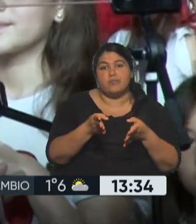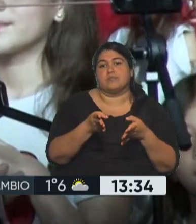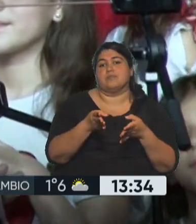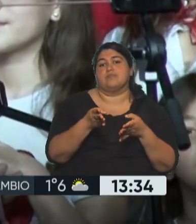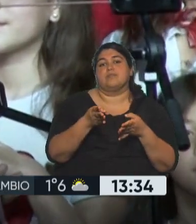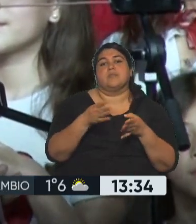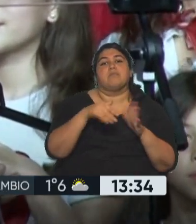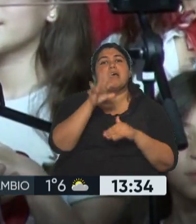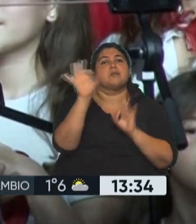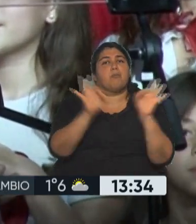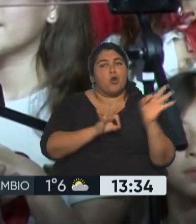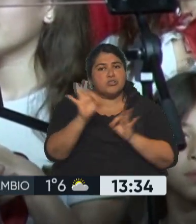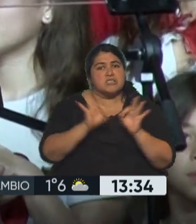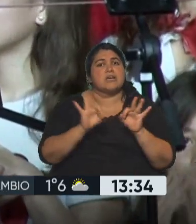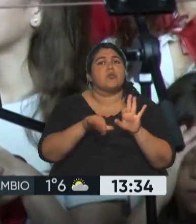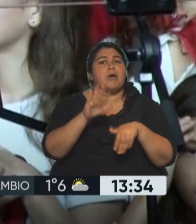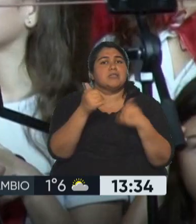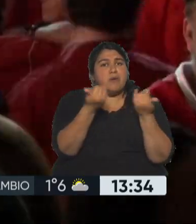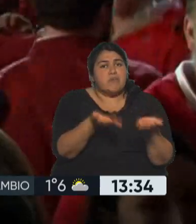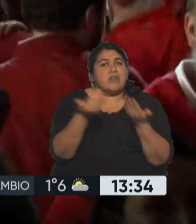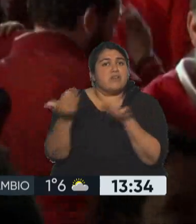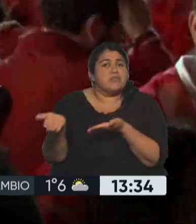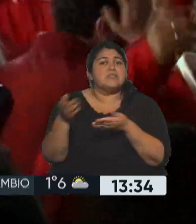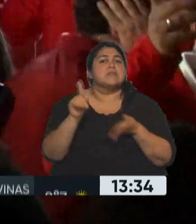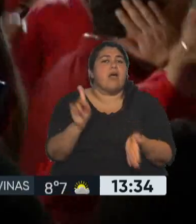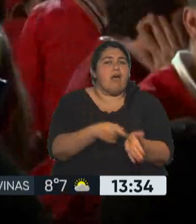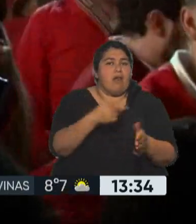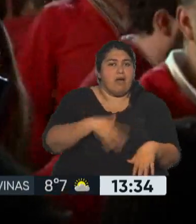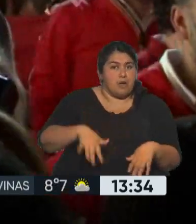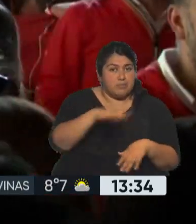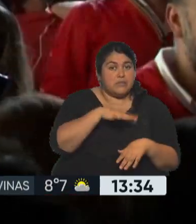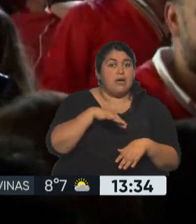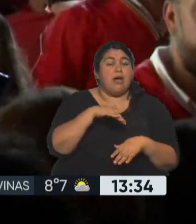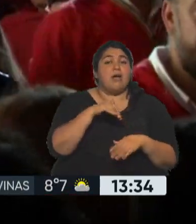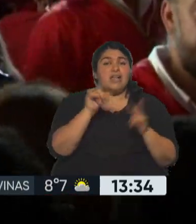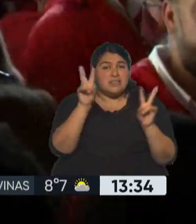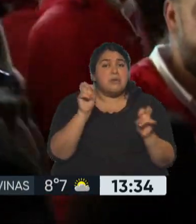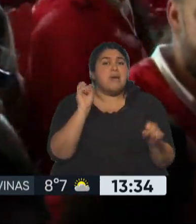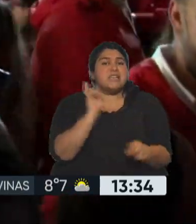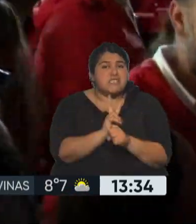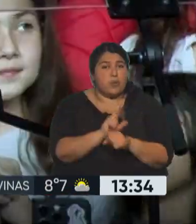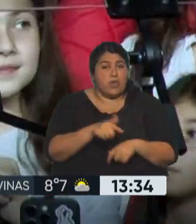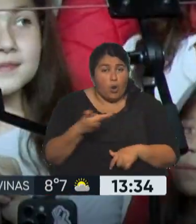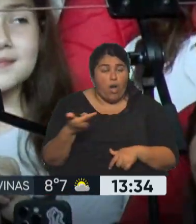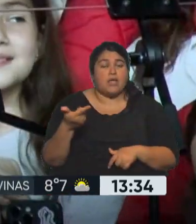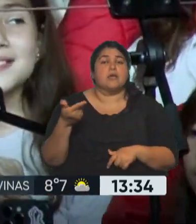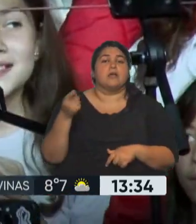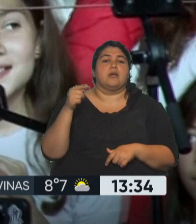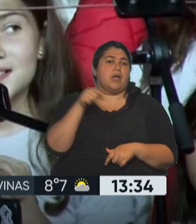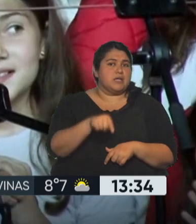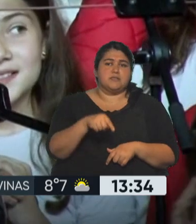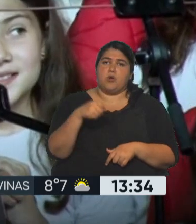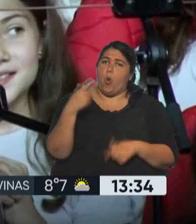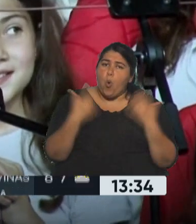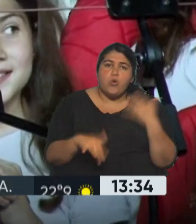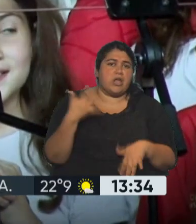los proyectos que benefician y van a beneficiar a Bogotá. La inseguridad tiene que ceder